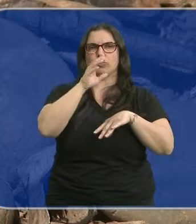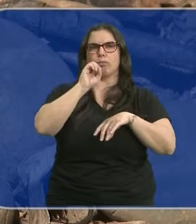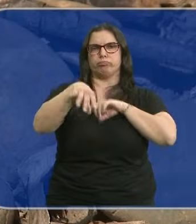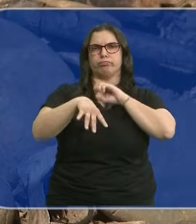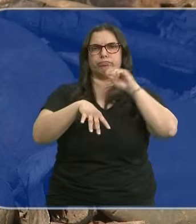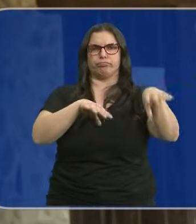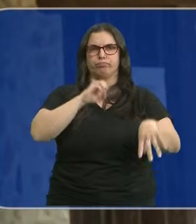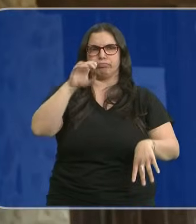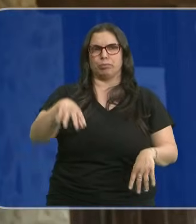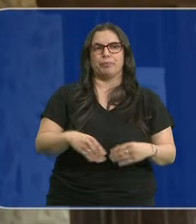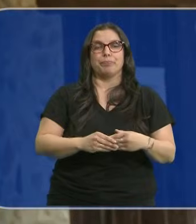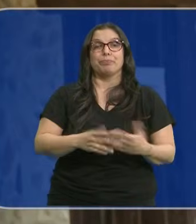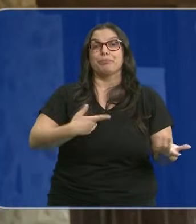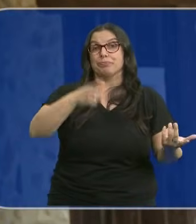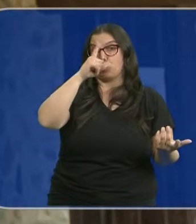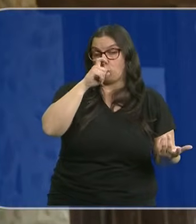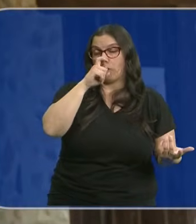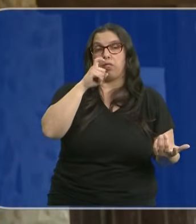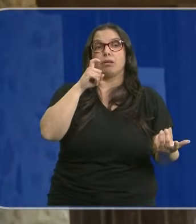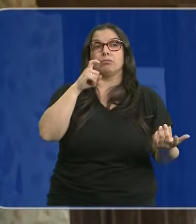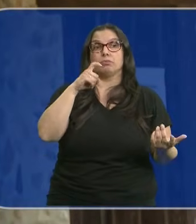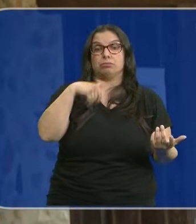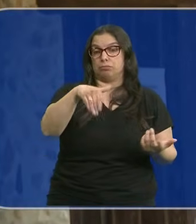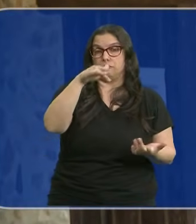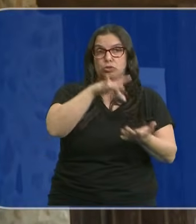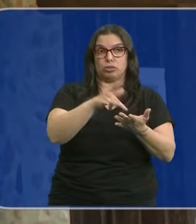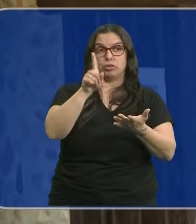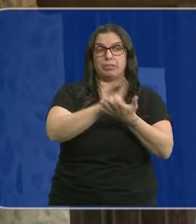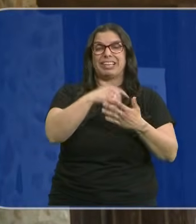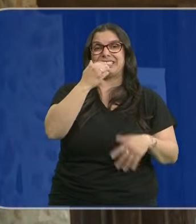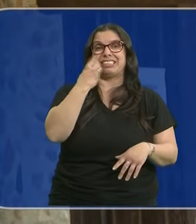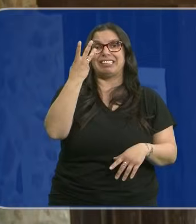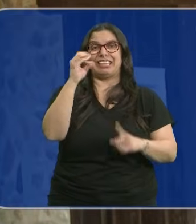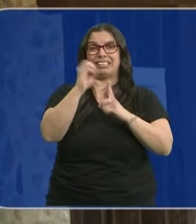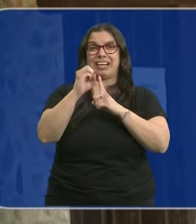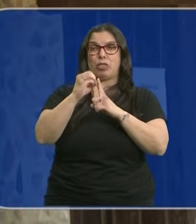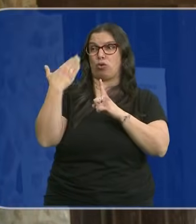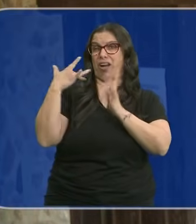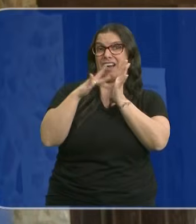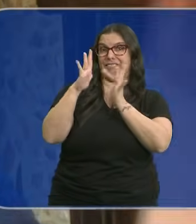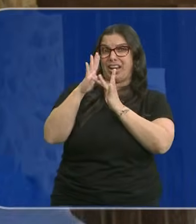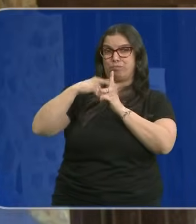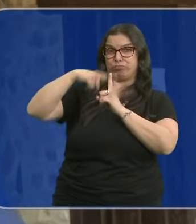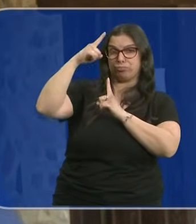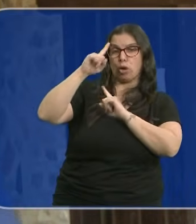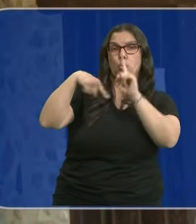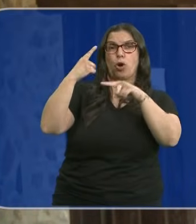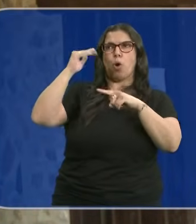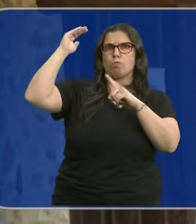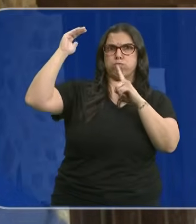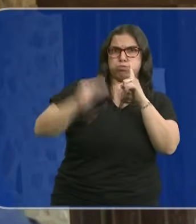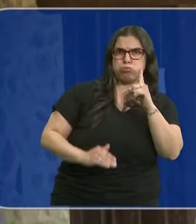fruta por parte del árbol. Que todos recordaremos y que vamos a volver a vivir ahora, ¿no? De casi 30 grados que tuvimos en abril, luego de repente